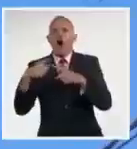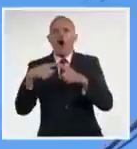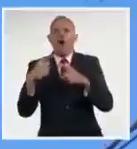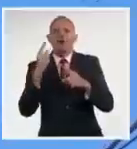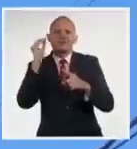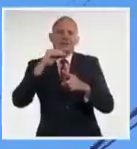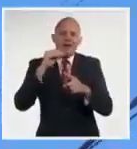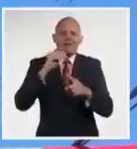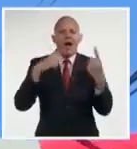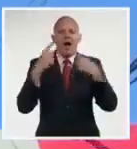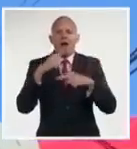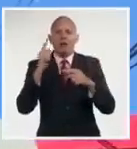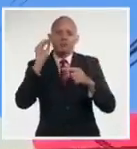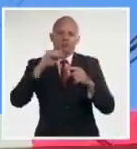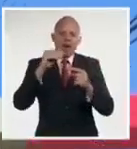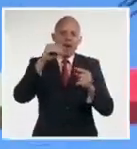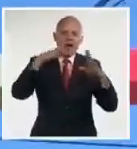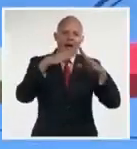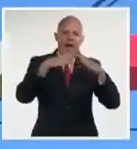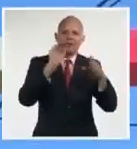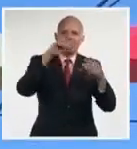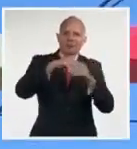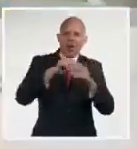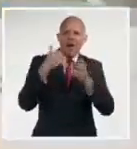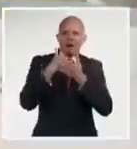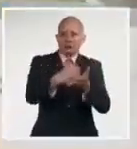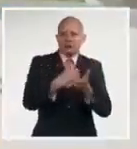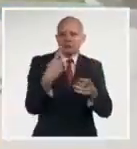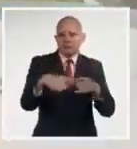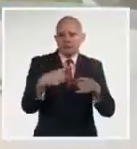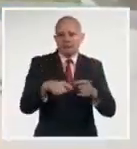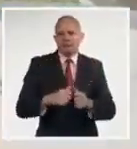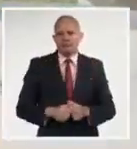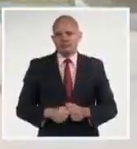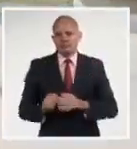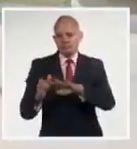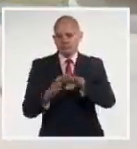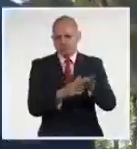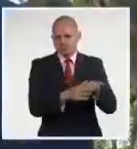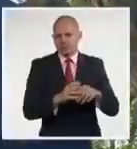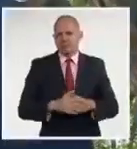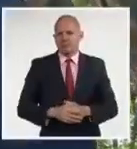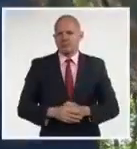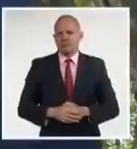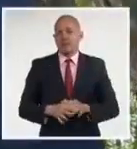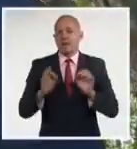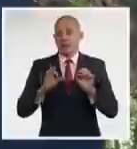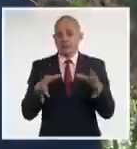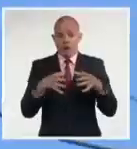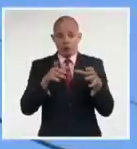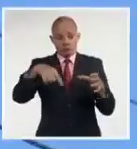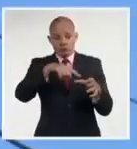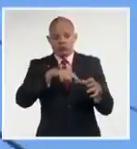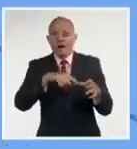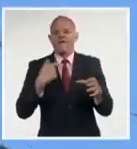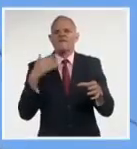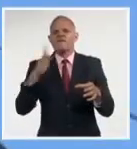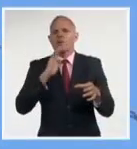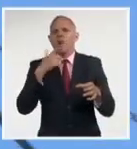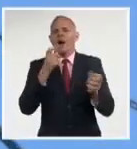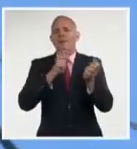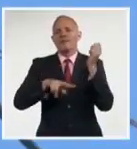las prestaciones en las viviendas, entre otras acciones. Pero son estos, llegados desde Ciego de Ávila,